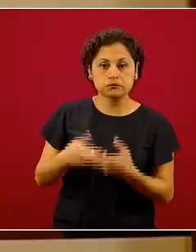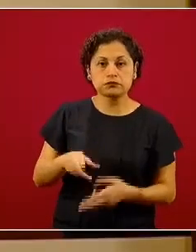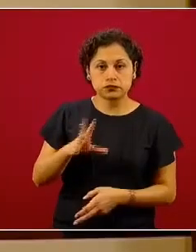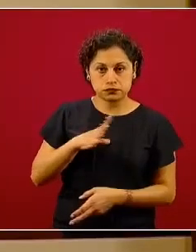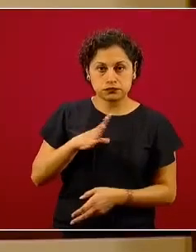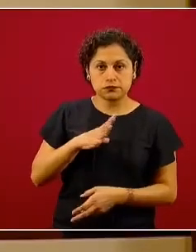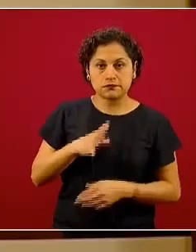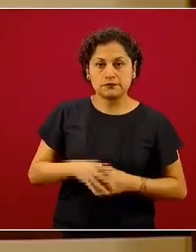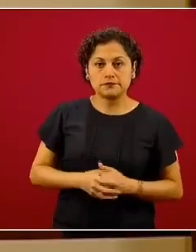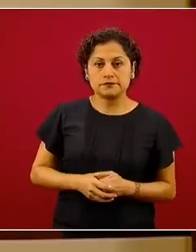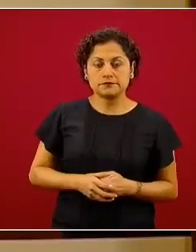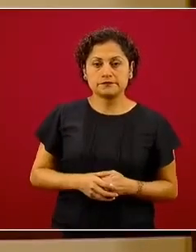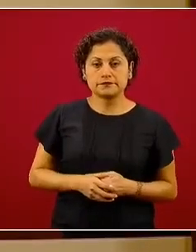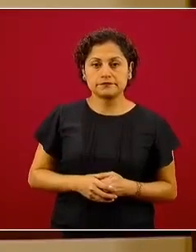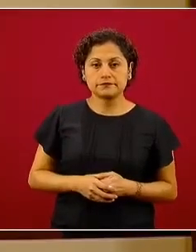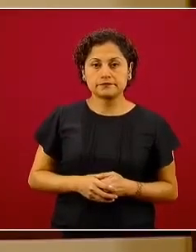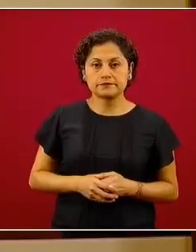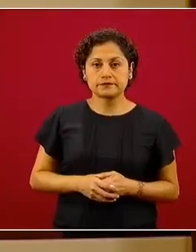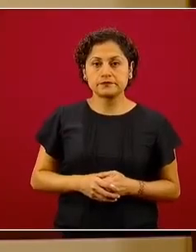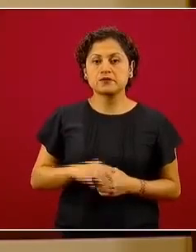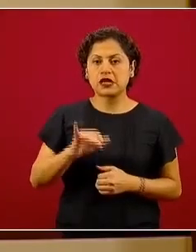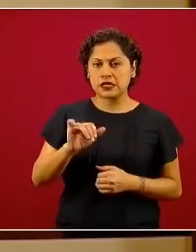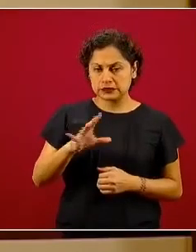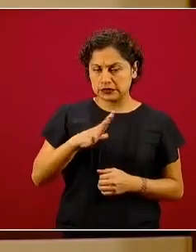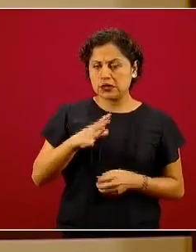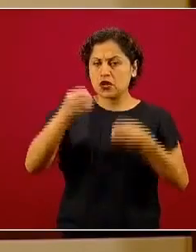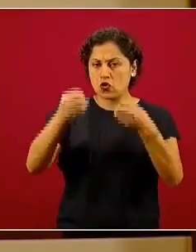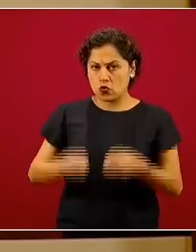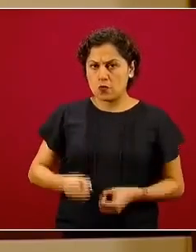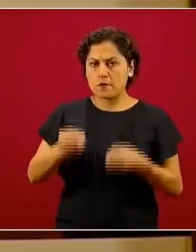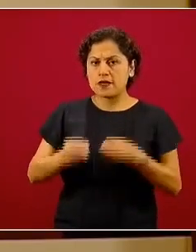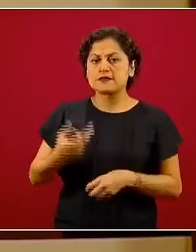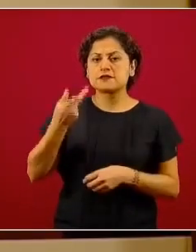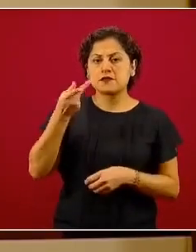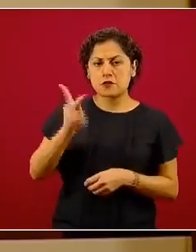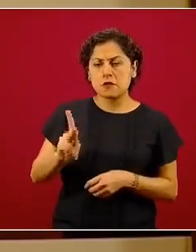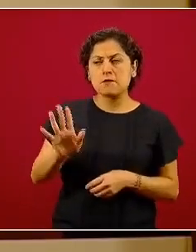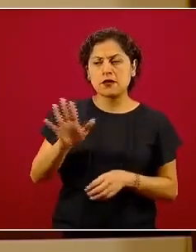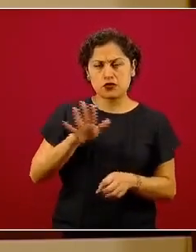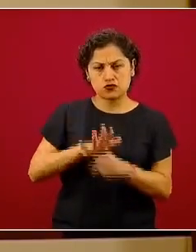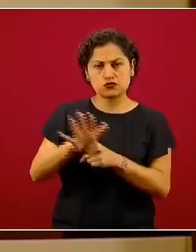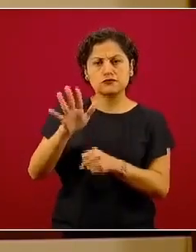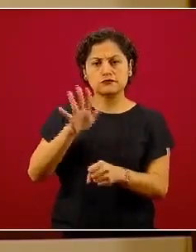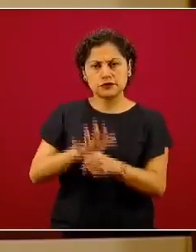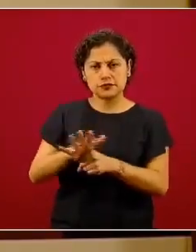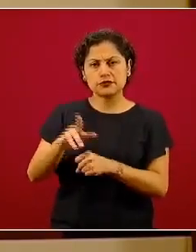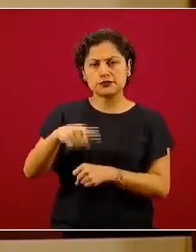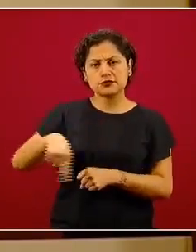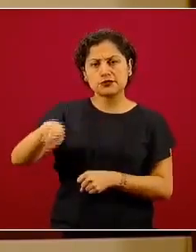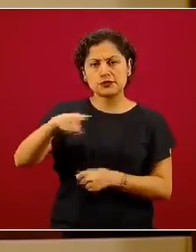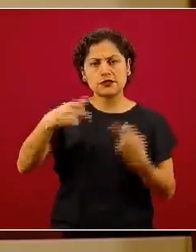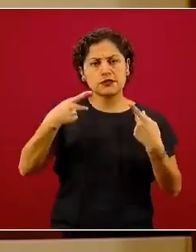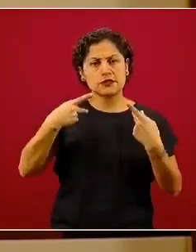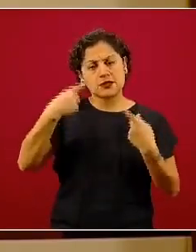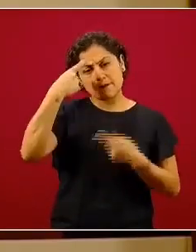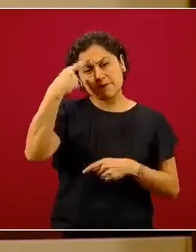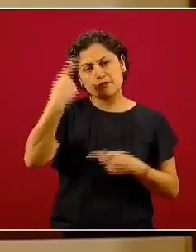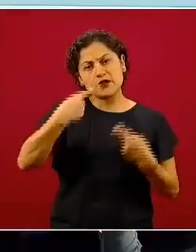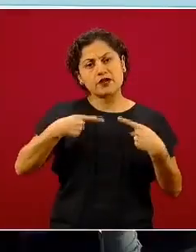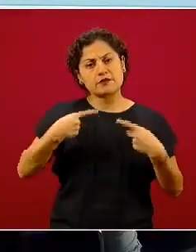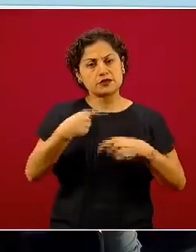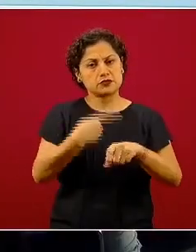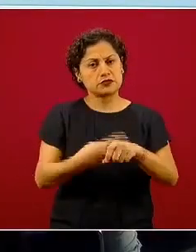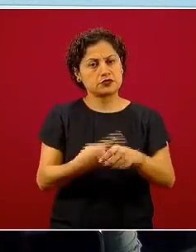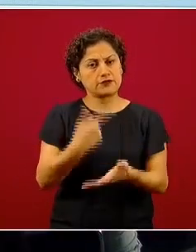mayor ocupación, sin embargo todavía contemplan una disponibilidad de estas camas para poder seguir recibiendo a los